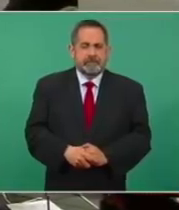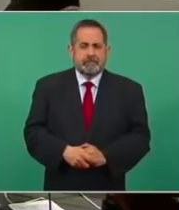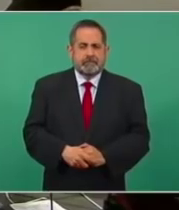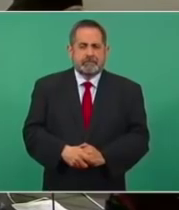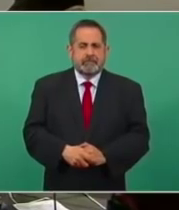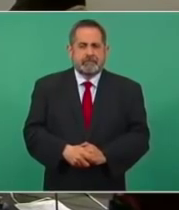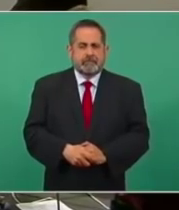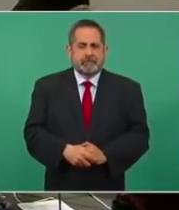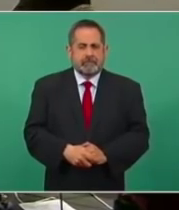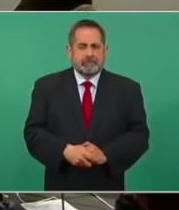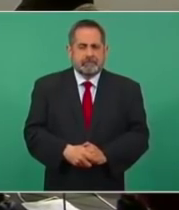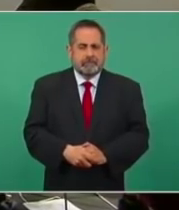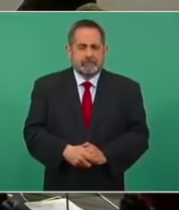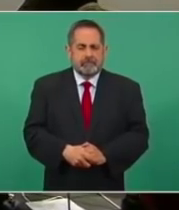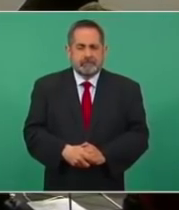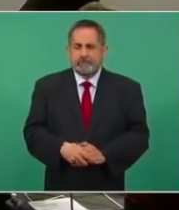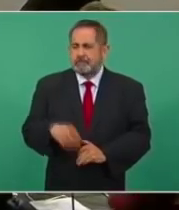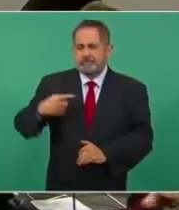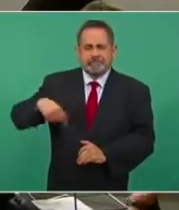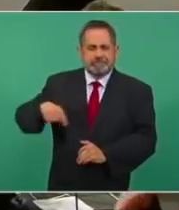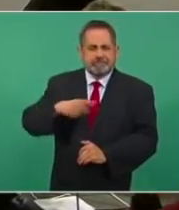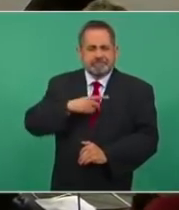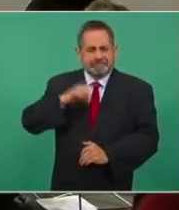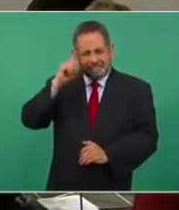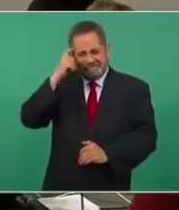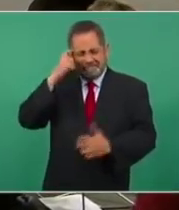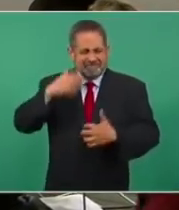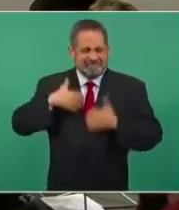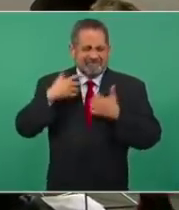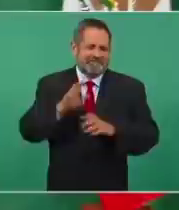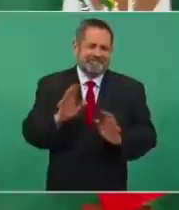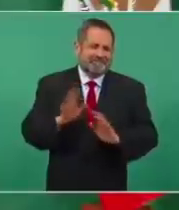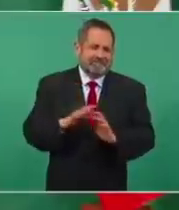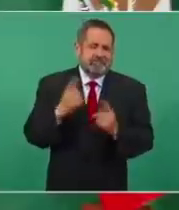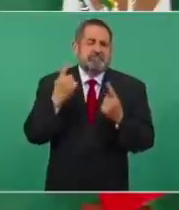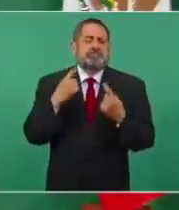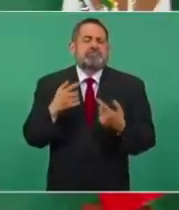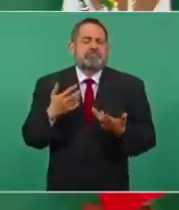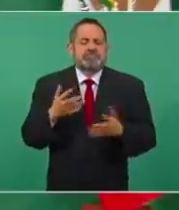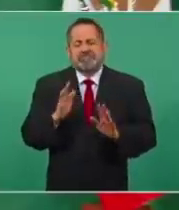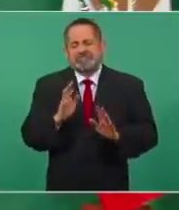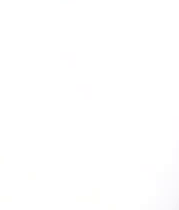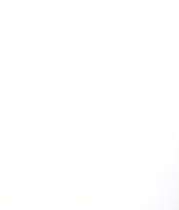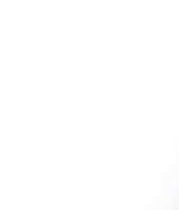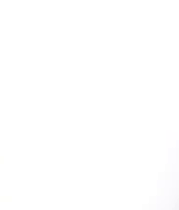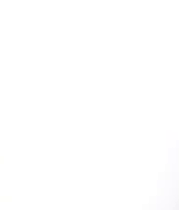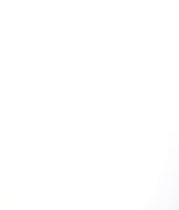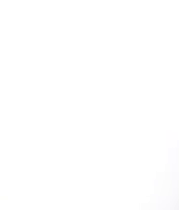Es que no hay que enojarse, no hay que